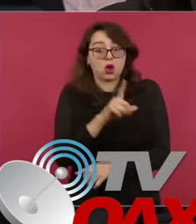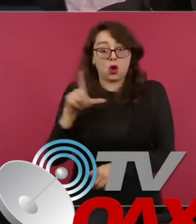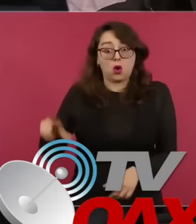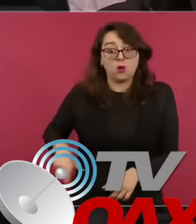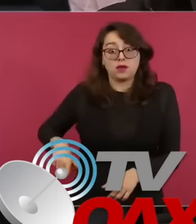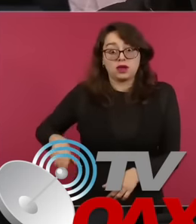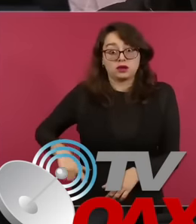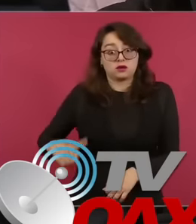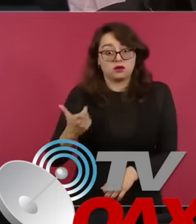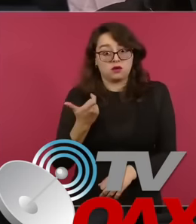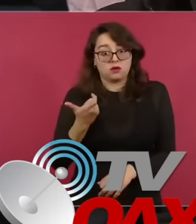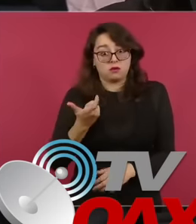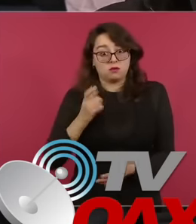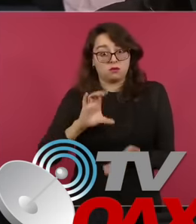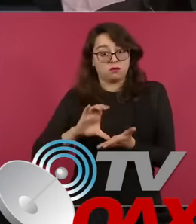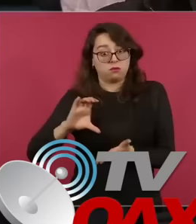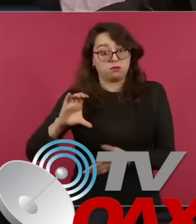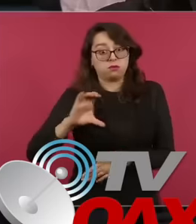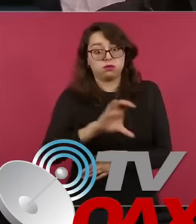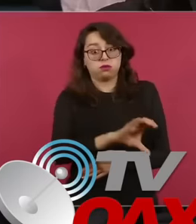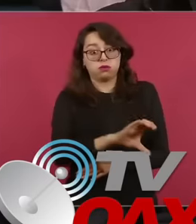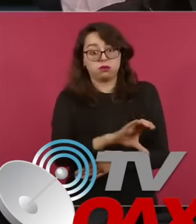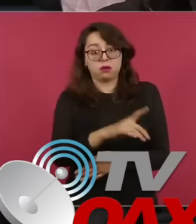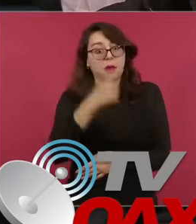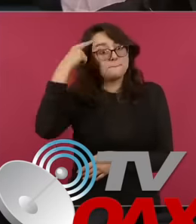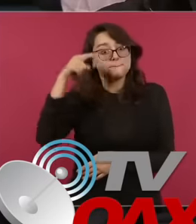inyectaría flujo de efectivo para que fuese